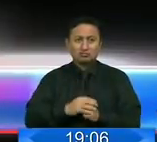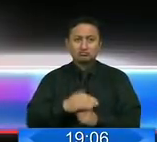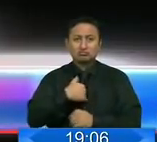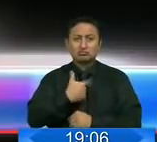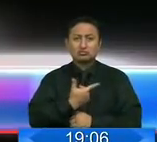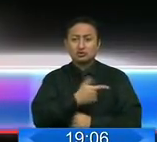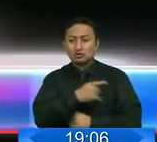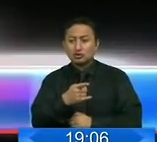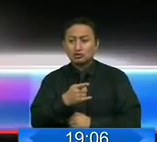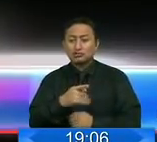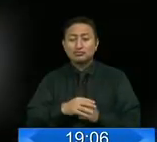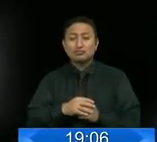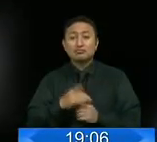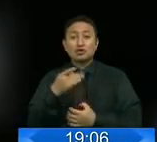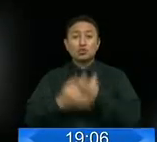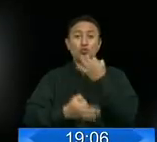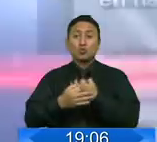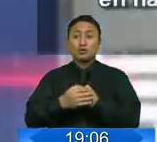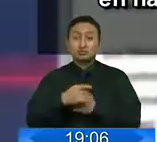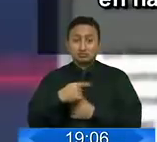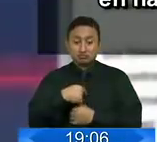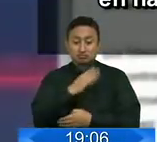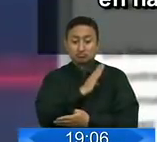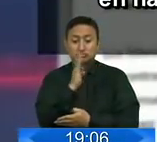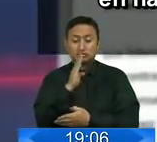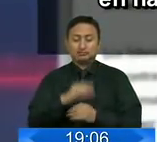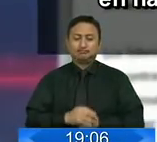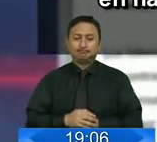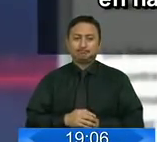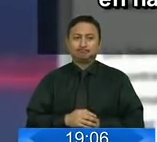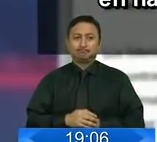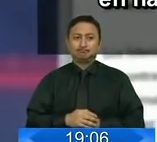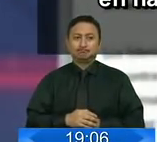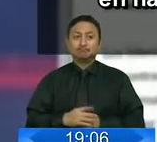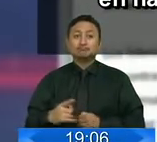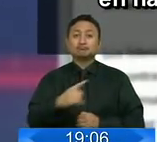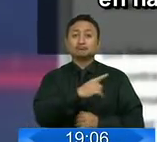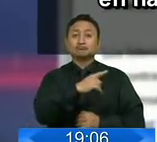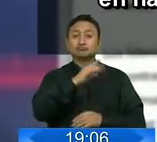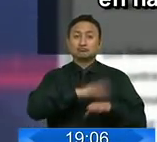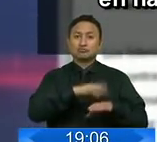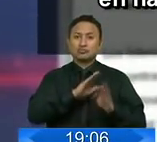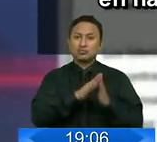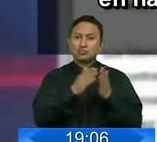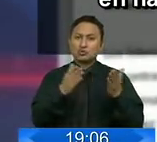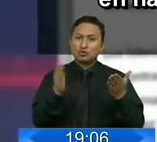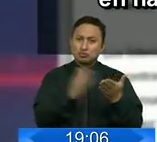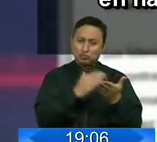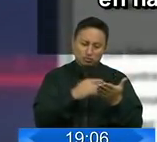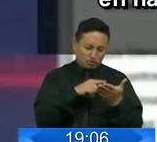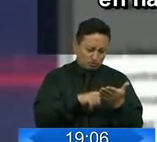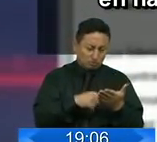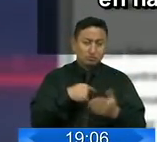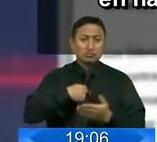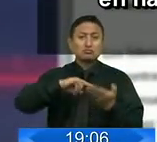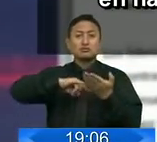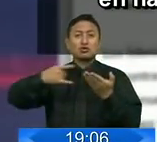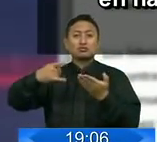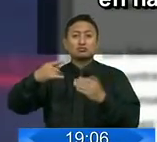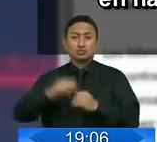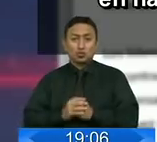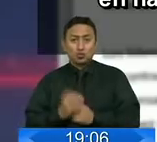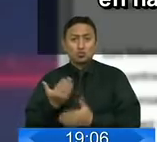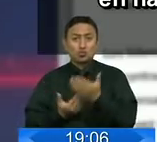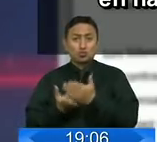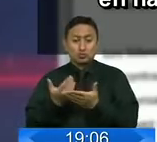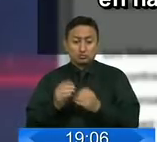a la situación jurídica que enfrenta. El caso en mi contra se basa en los libros que he leído y la tecnología que tengo. Tengo confianza de que obviamente no